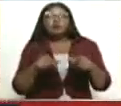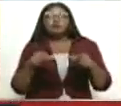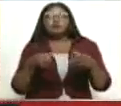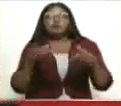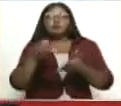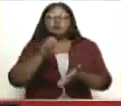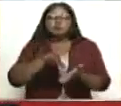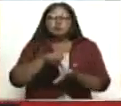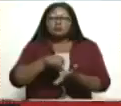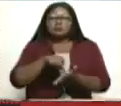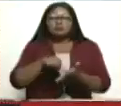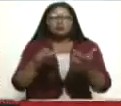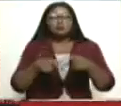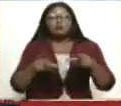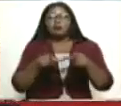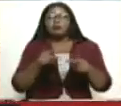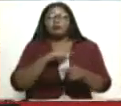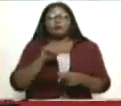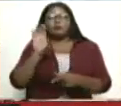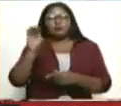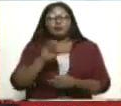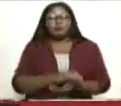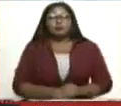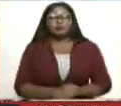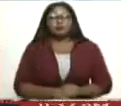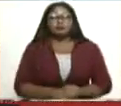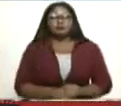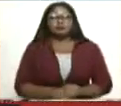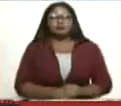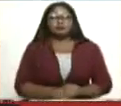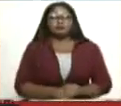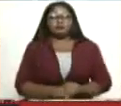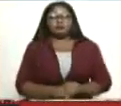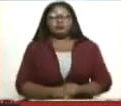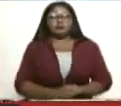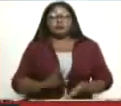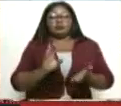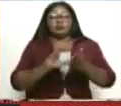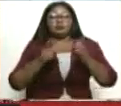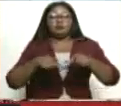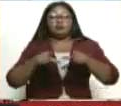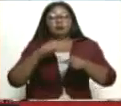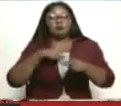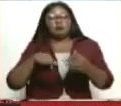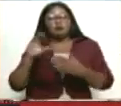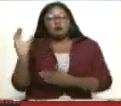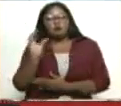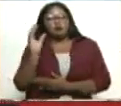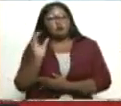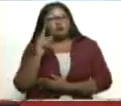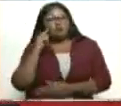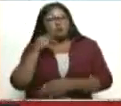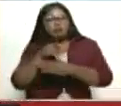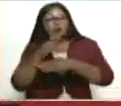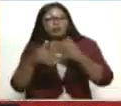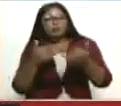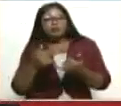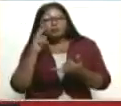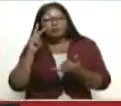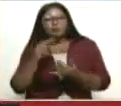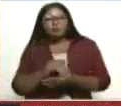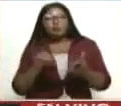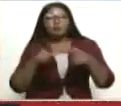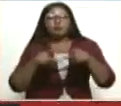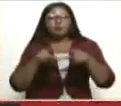centros de detención del país. Las prisiones y centros de detención en Colombia serán considerados como